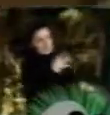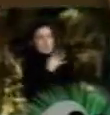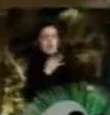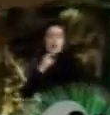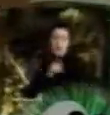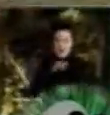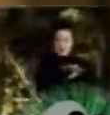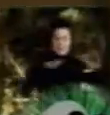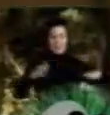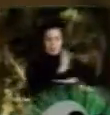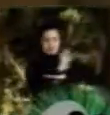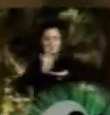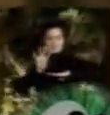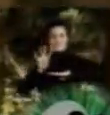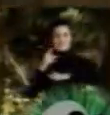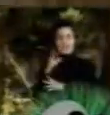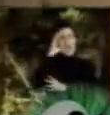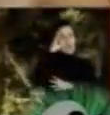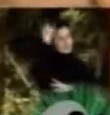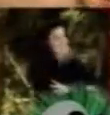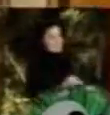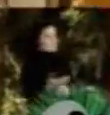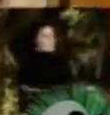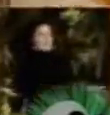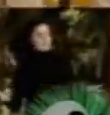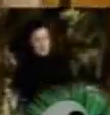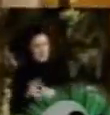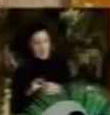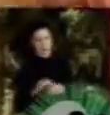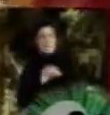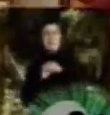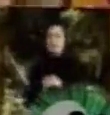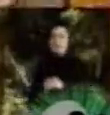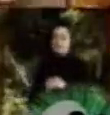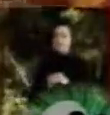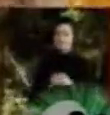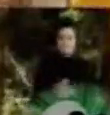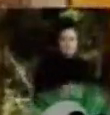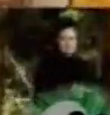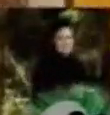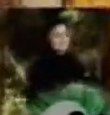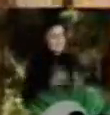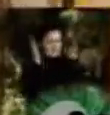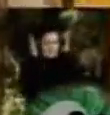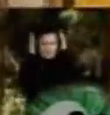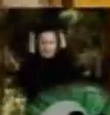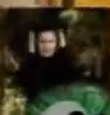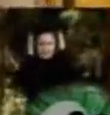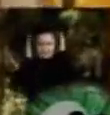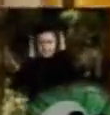escenario. Que escuchas ese sonido desprendido de un